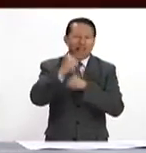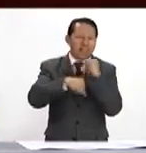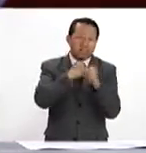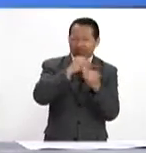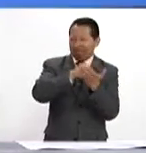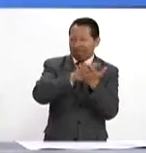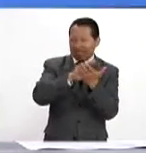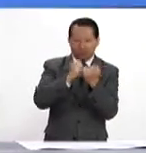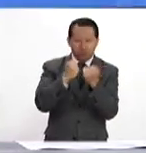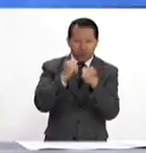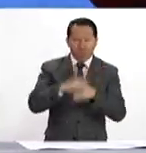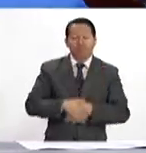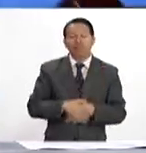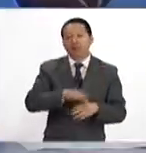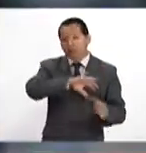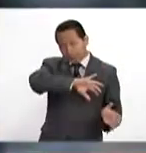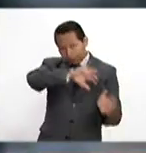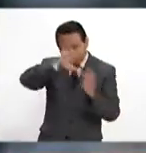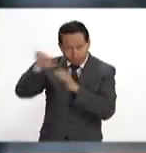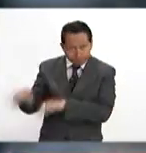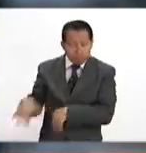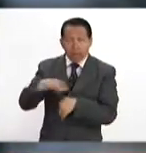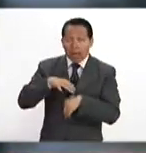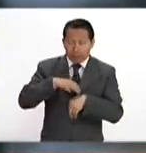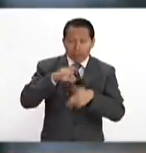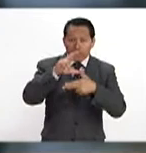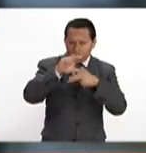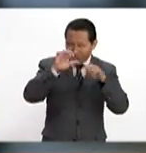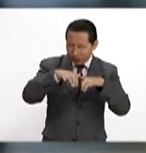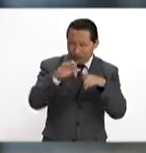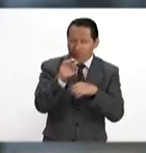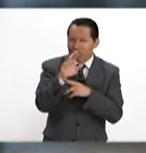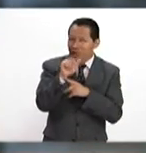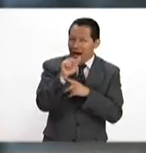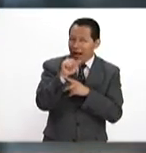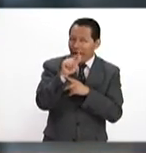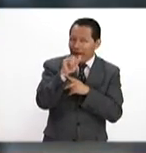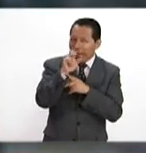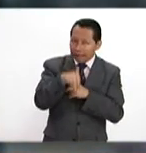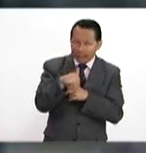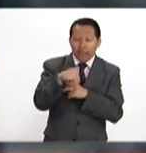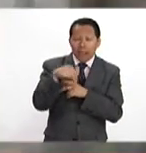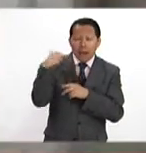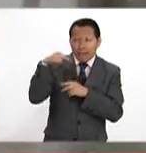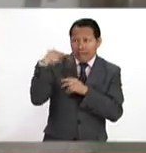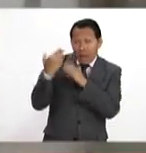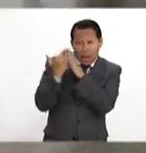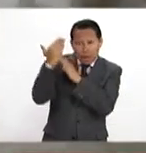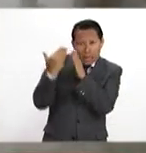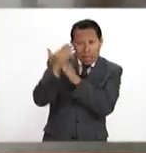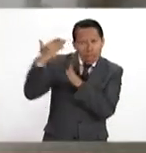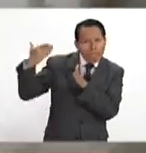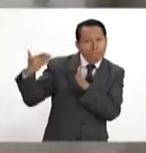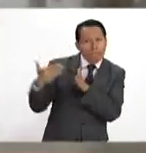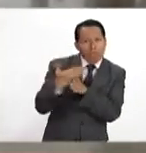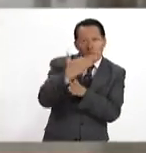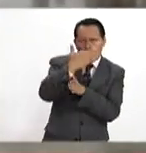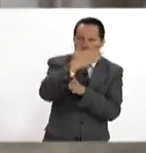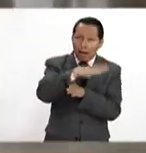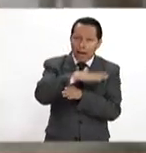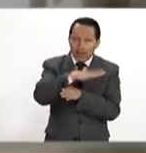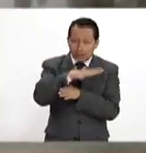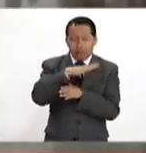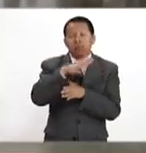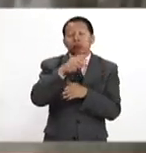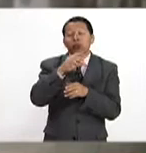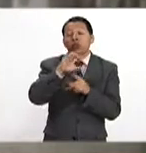tormenta tropical, en otros temas, la tormenta tropical Franklin impactó en las costas de Veracruz durante las primeras horas de hoy. La Comisión Nacional de